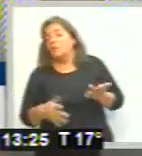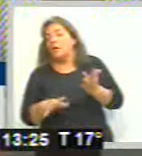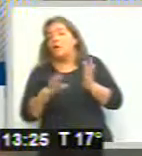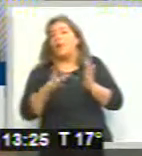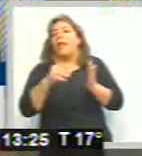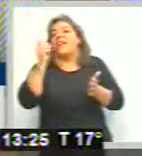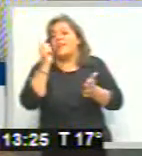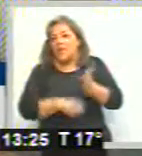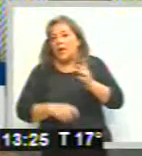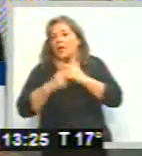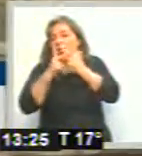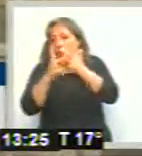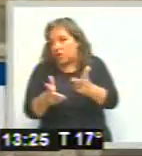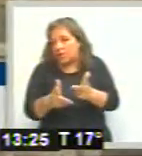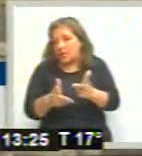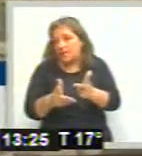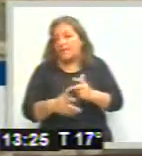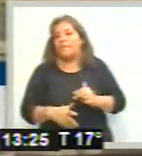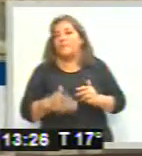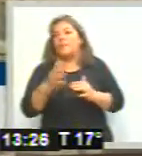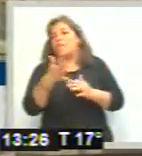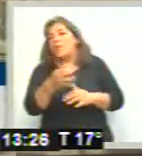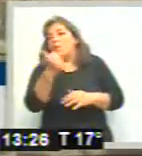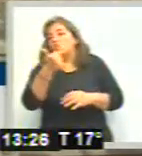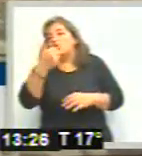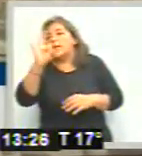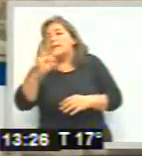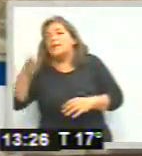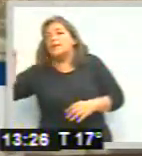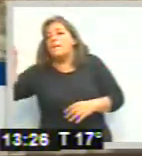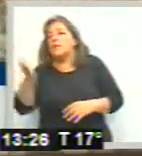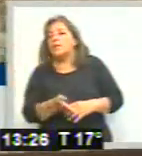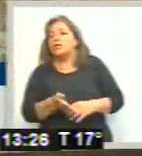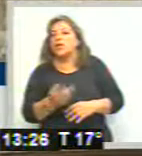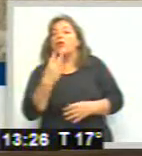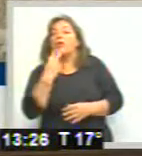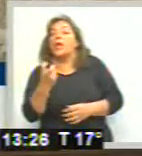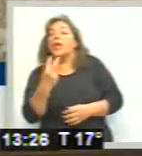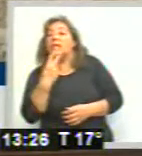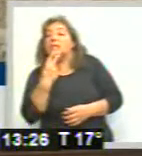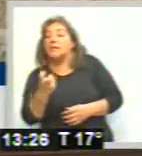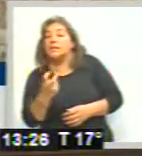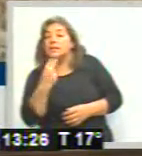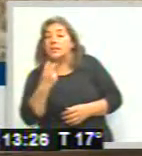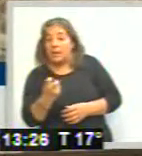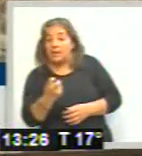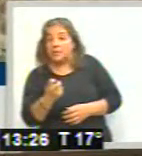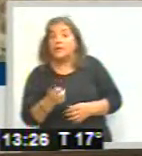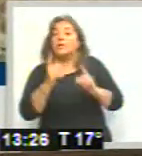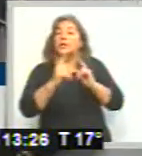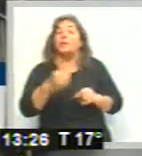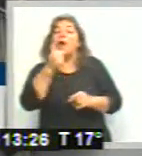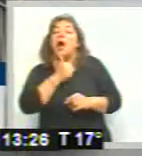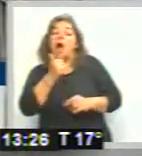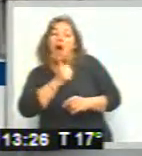decreto establece que tiene que tener un 60% de energía eléctrica, de las obras de energía eléctrica y agua